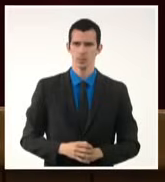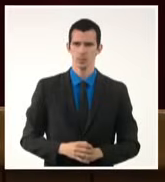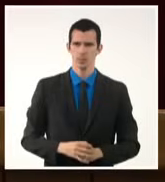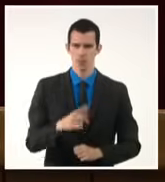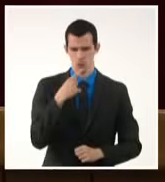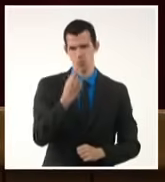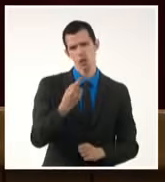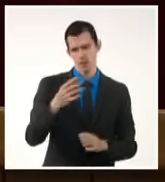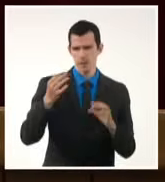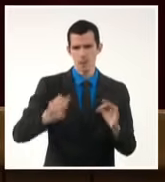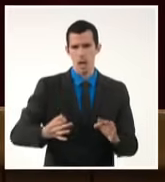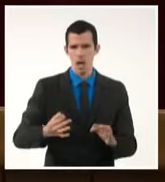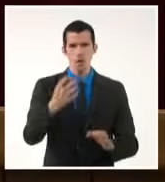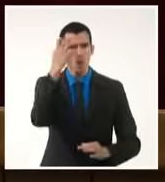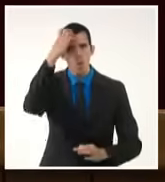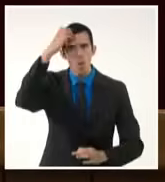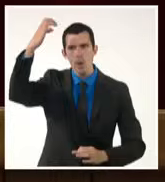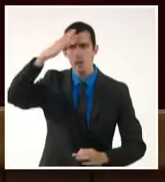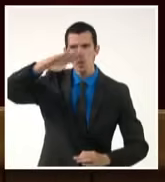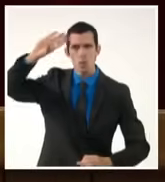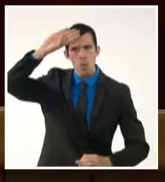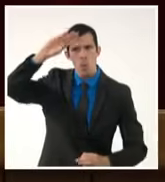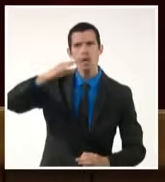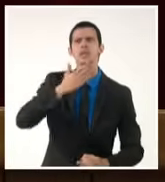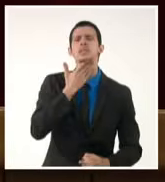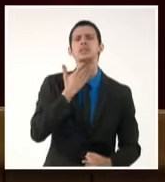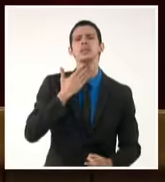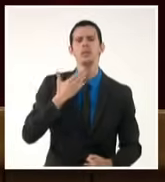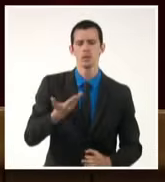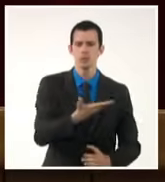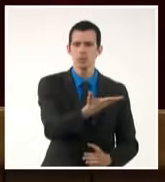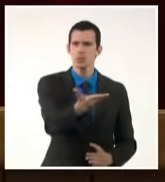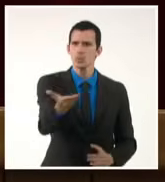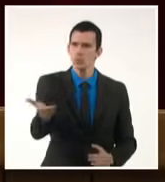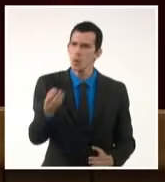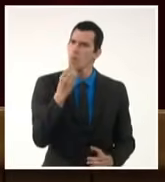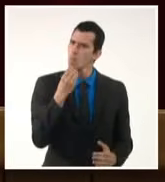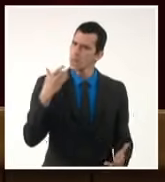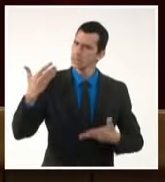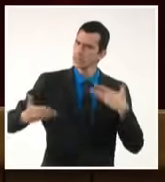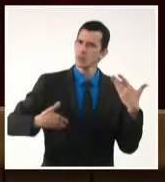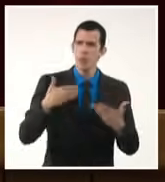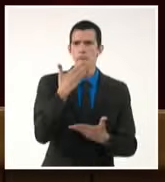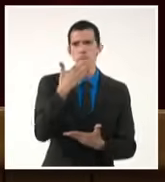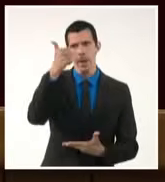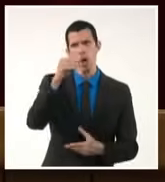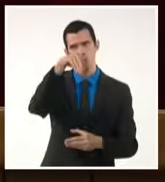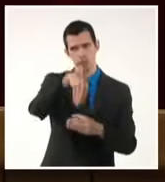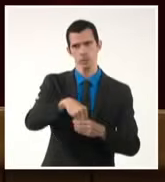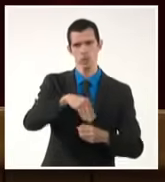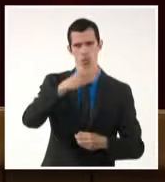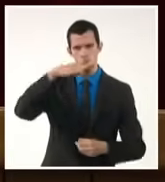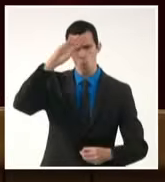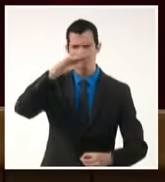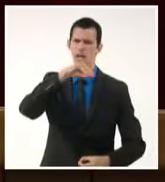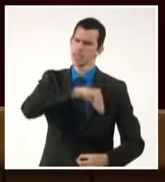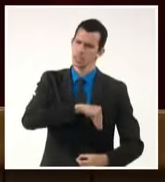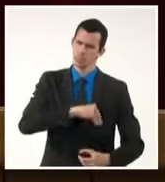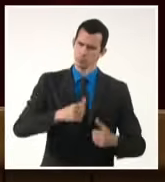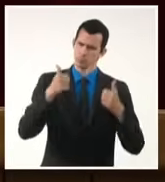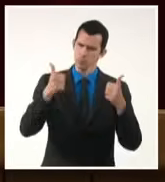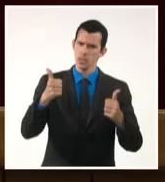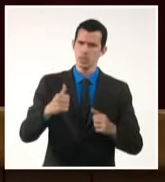gobierno de preservar el mayor grado de justicia posible, social, y nuestro compromiso desde siempre y